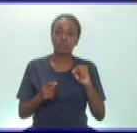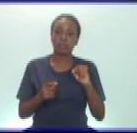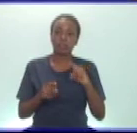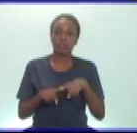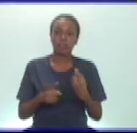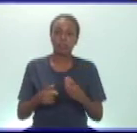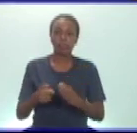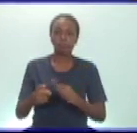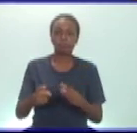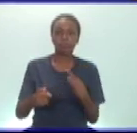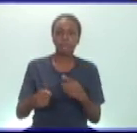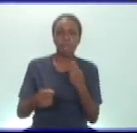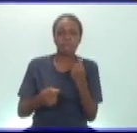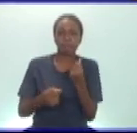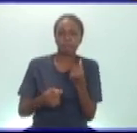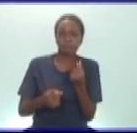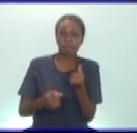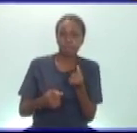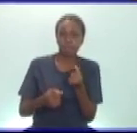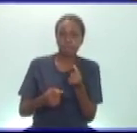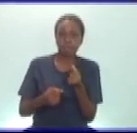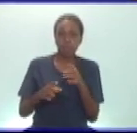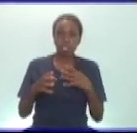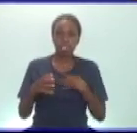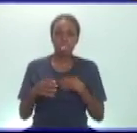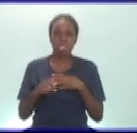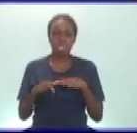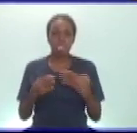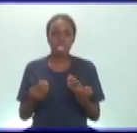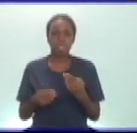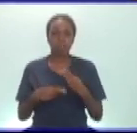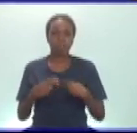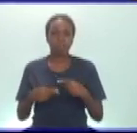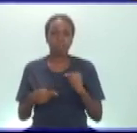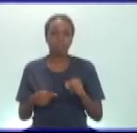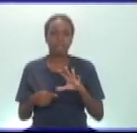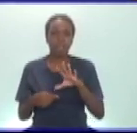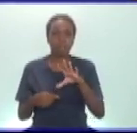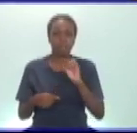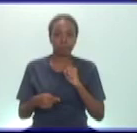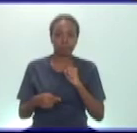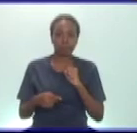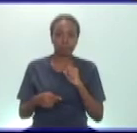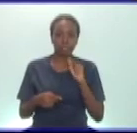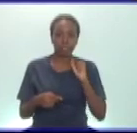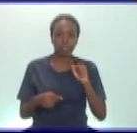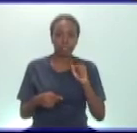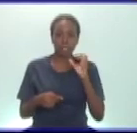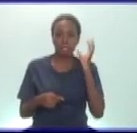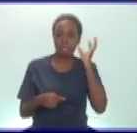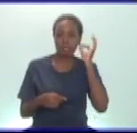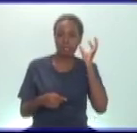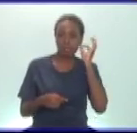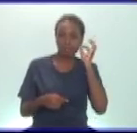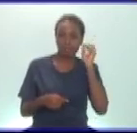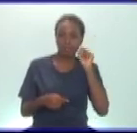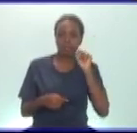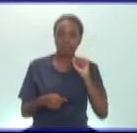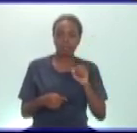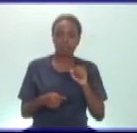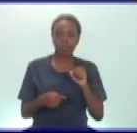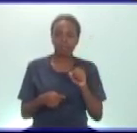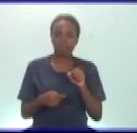guerra que tiene un carácter económico, pero que tiene como pretexto el rapto de Helena, y es ahí donde también intervienen